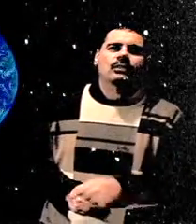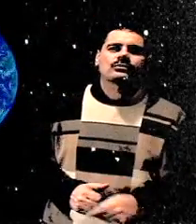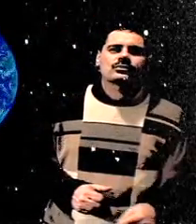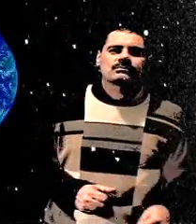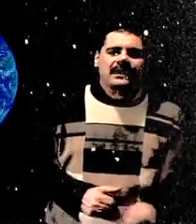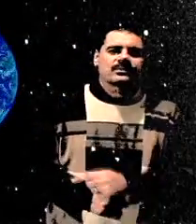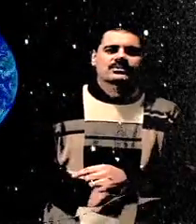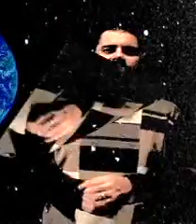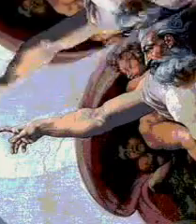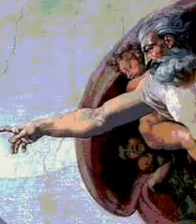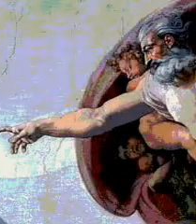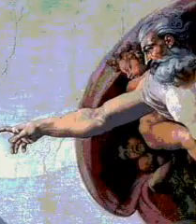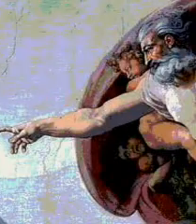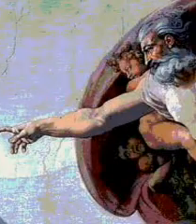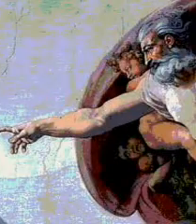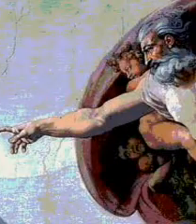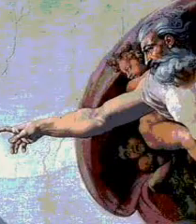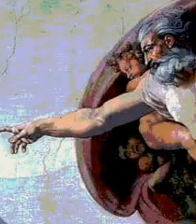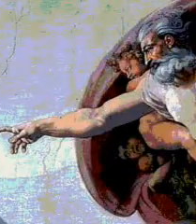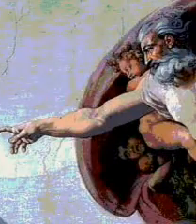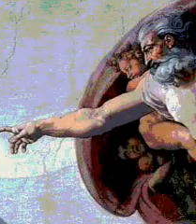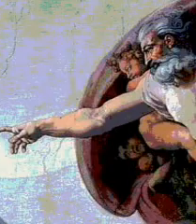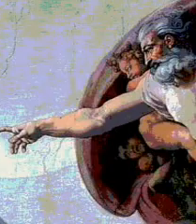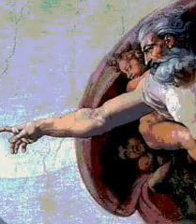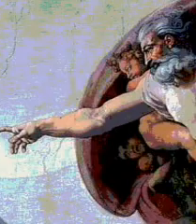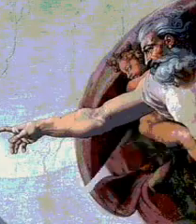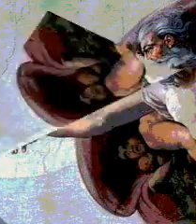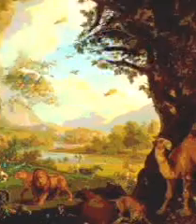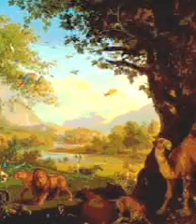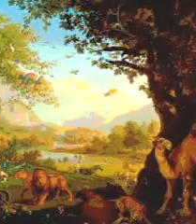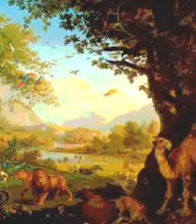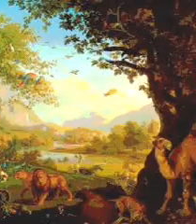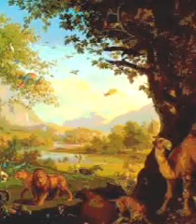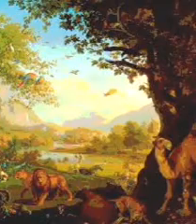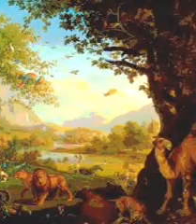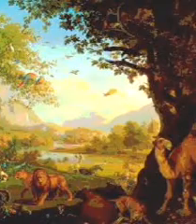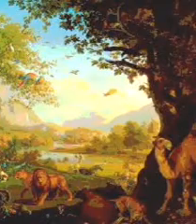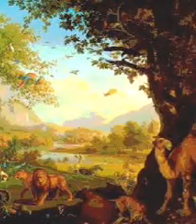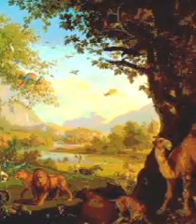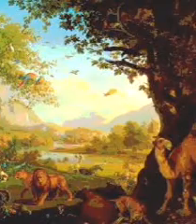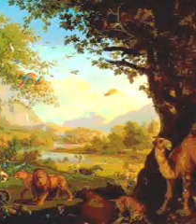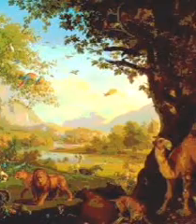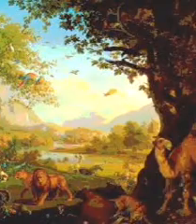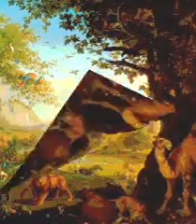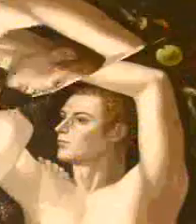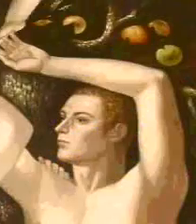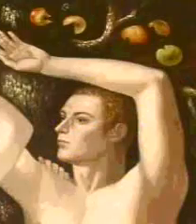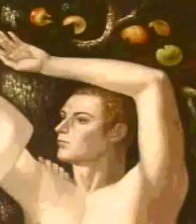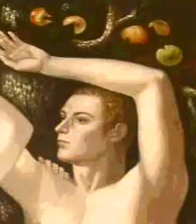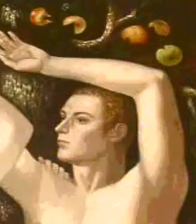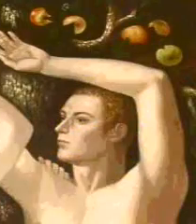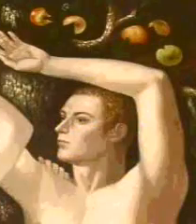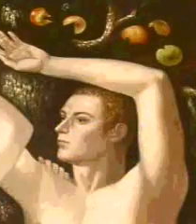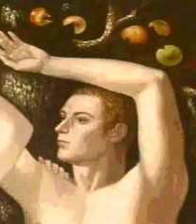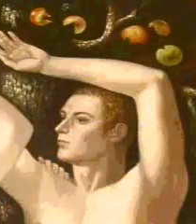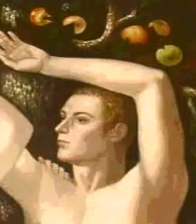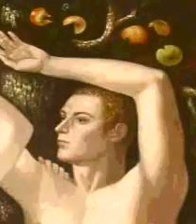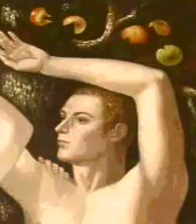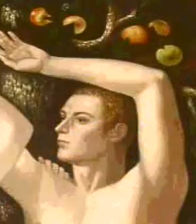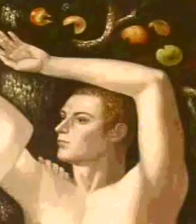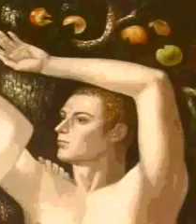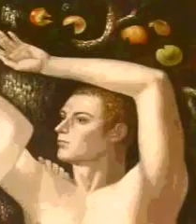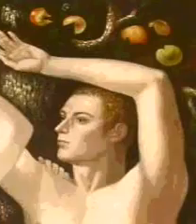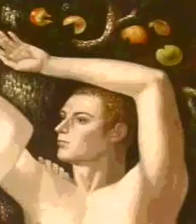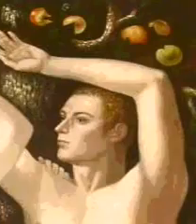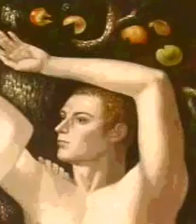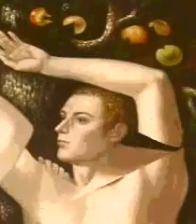Al mundo con sus manos, y al hombre de la tierra lo formó. Les dio un paraíso y vida eterna, hasta que el pecado a su